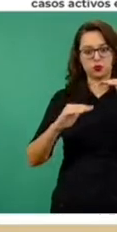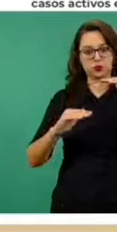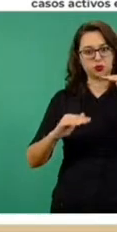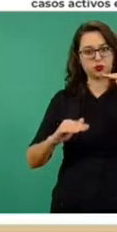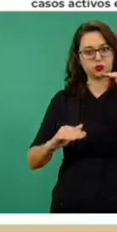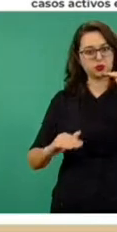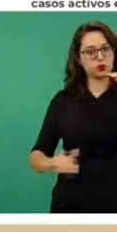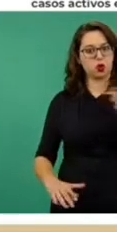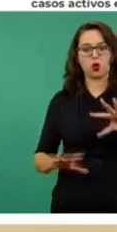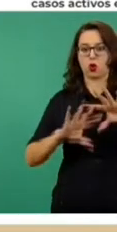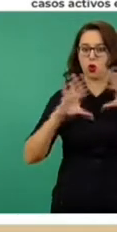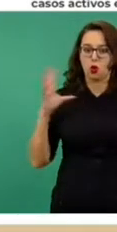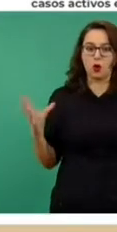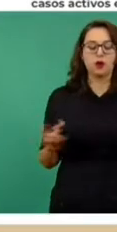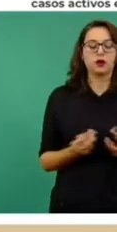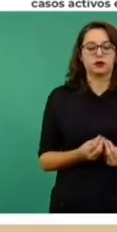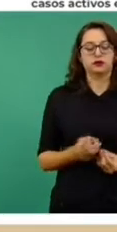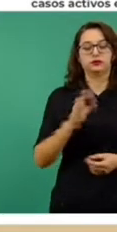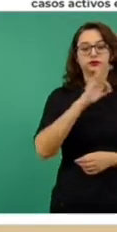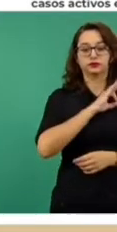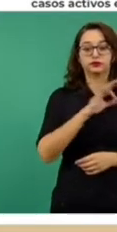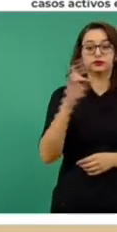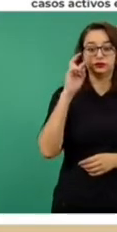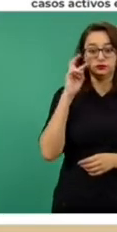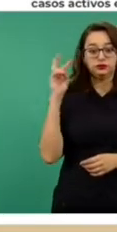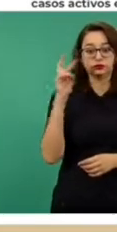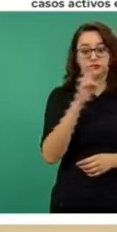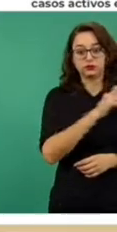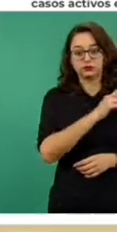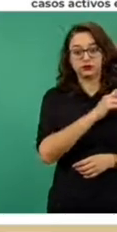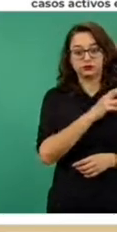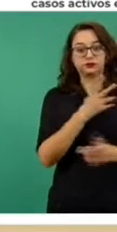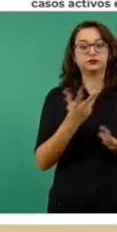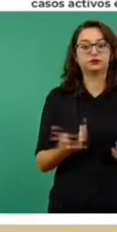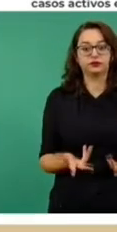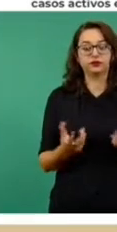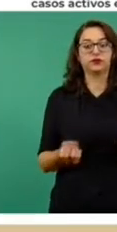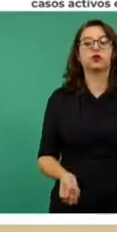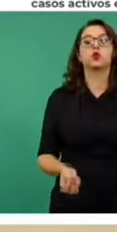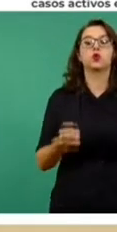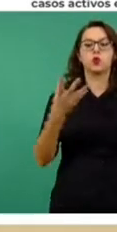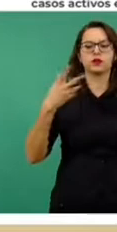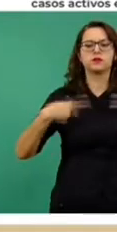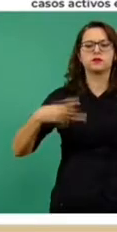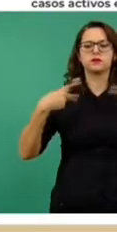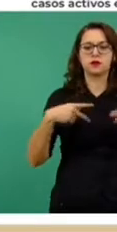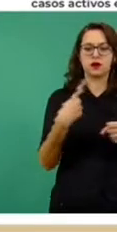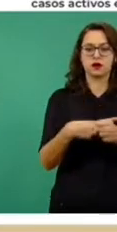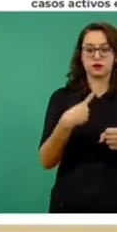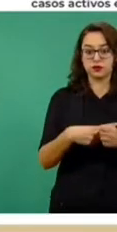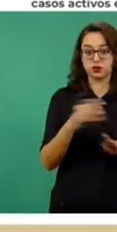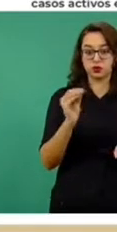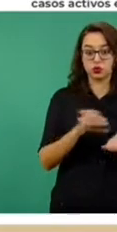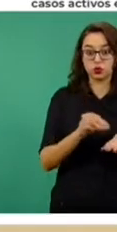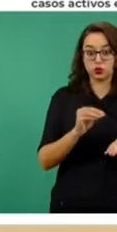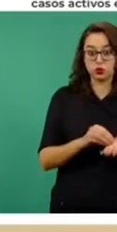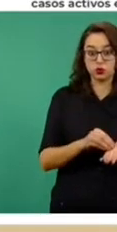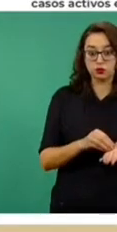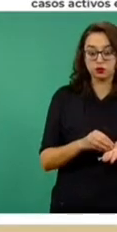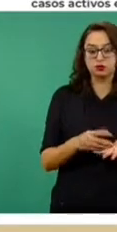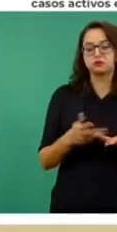indicadores en la gráfica lo que vemos ahora es los casos estimados y vemos que esta reducción se hace